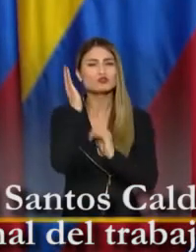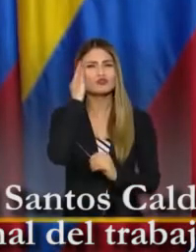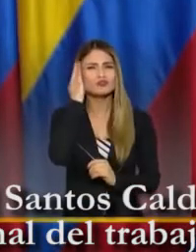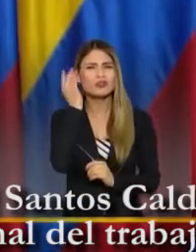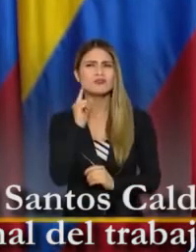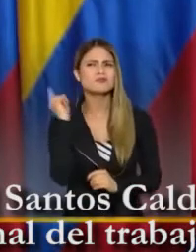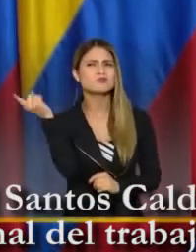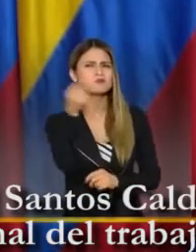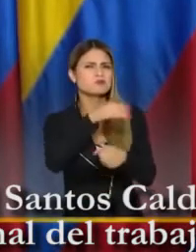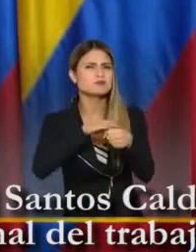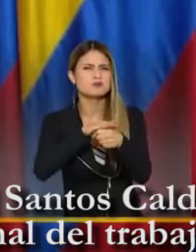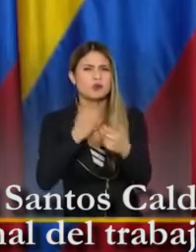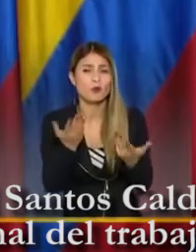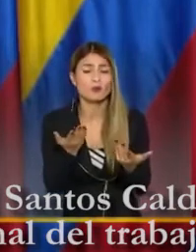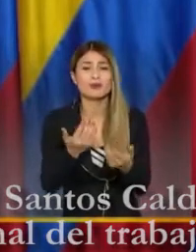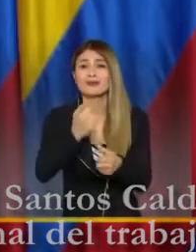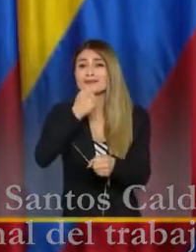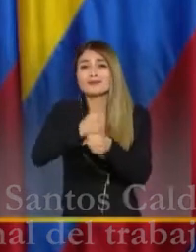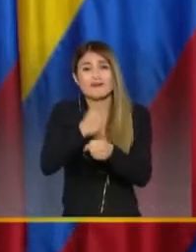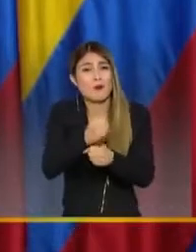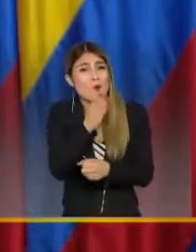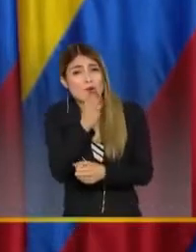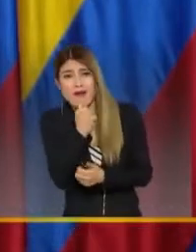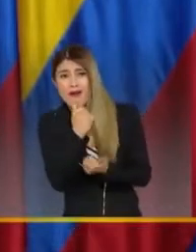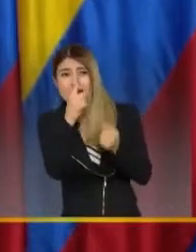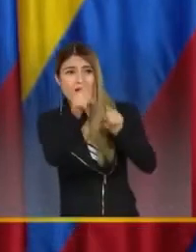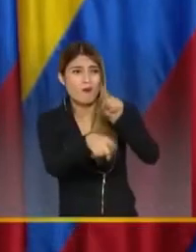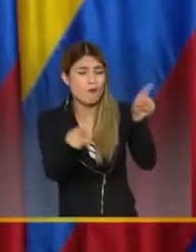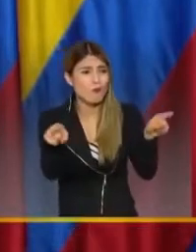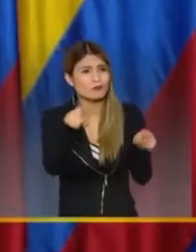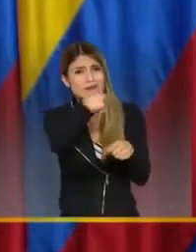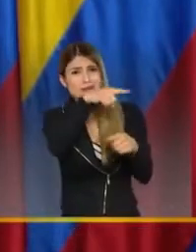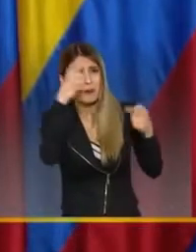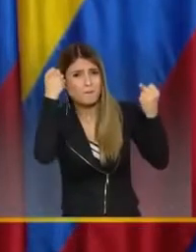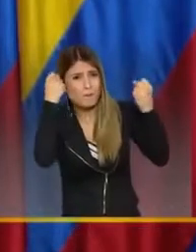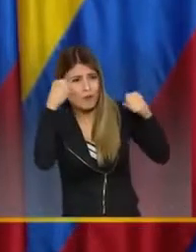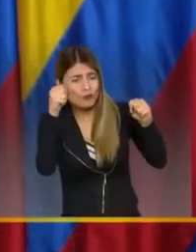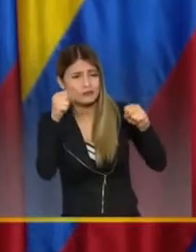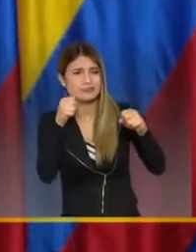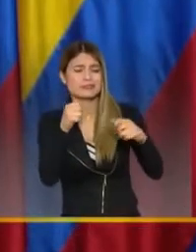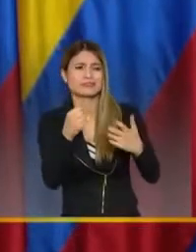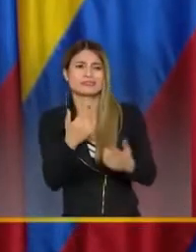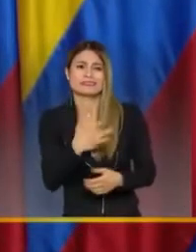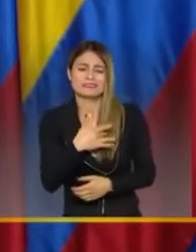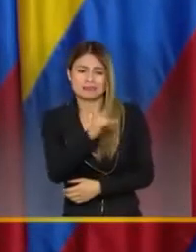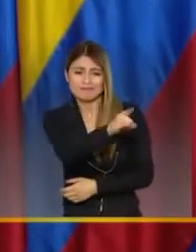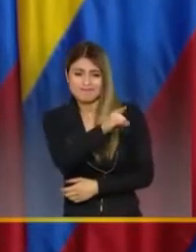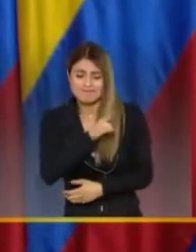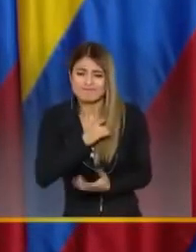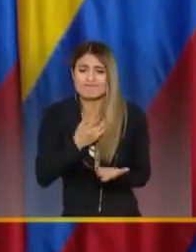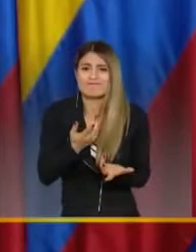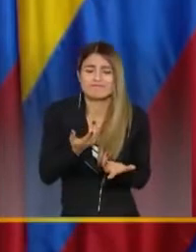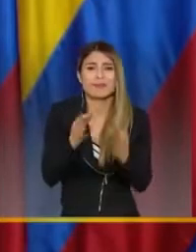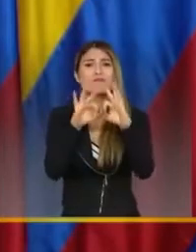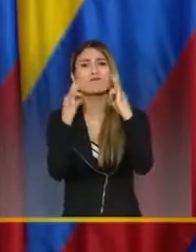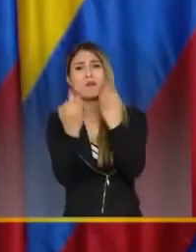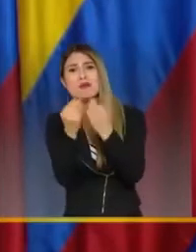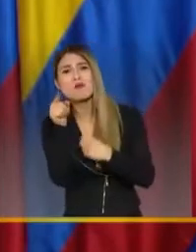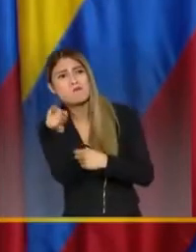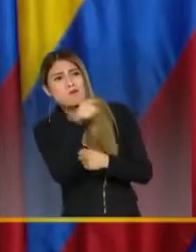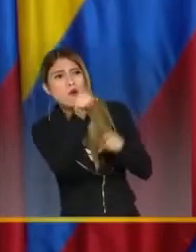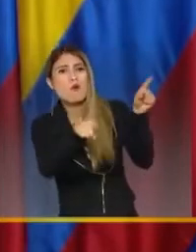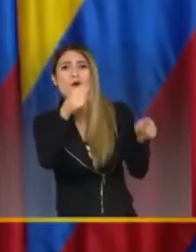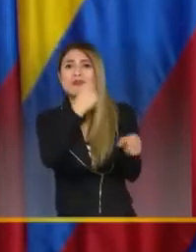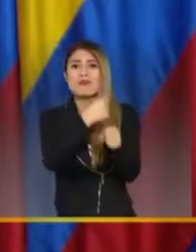una preocupación para muchos colombianos y la comparto. Comprendo la angustia de las familias que sufren por la falta de